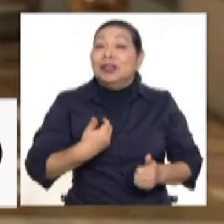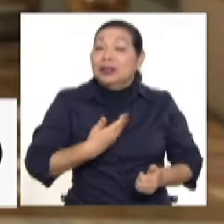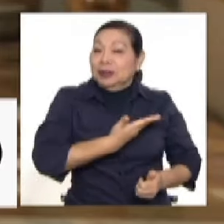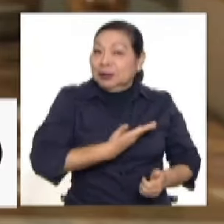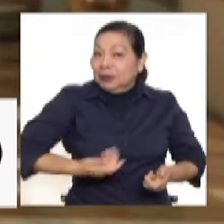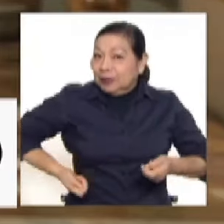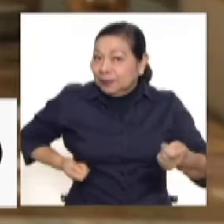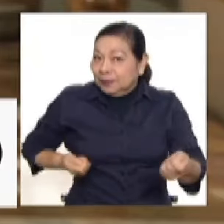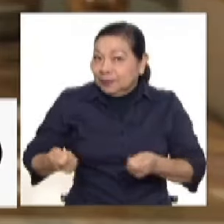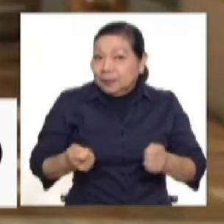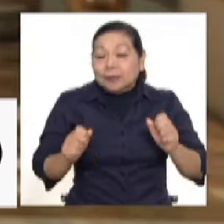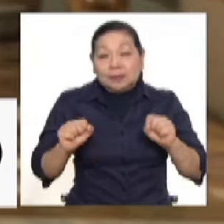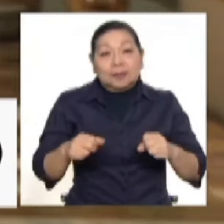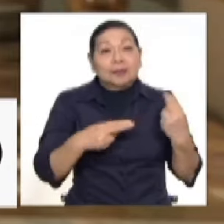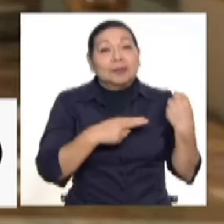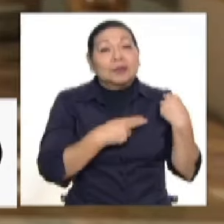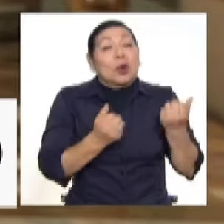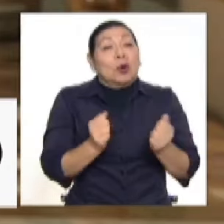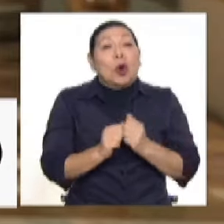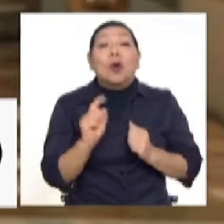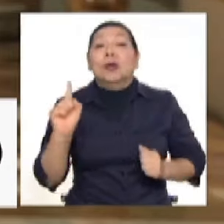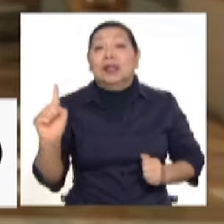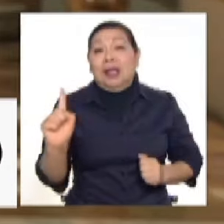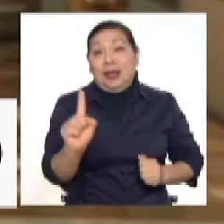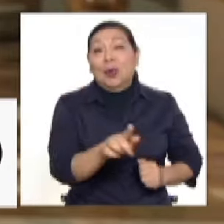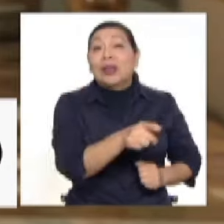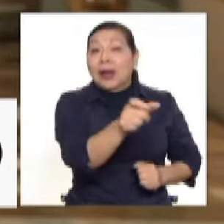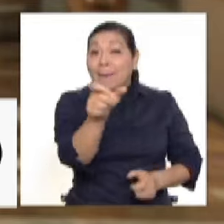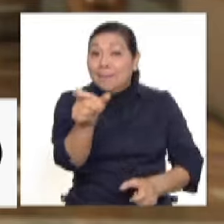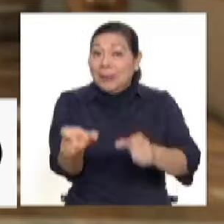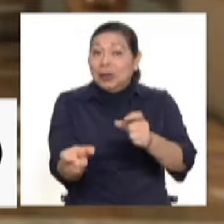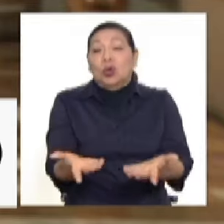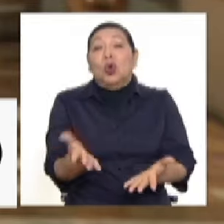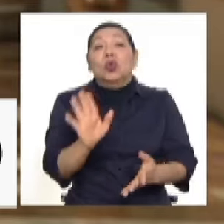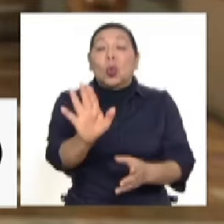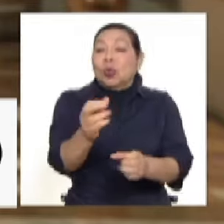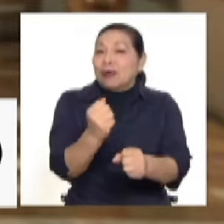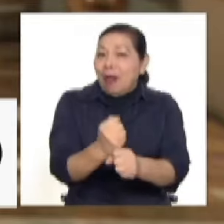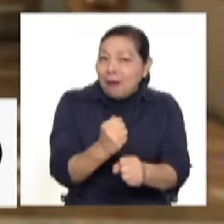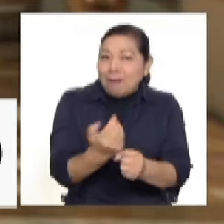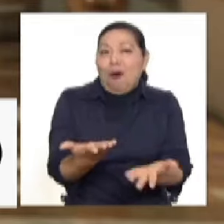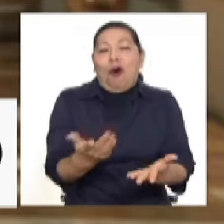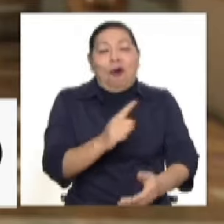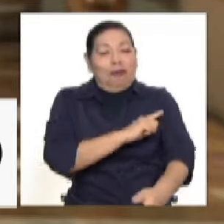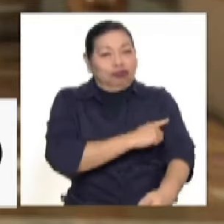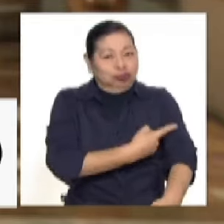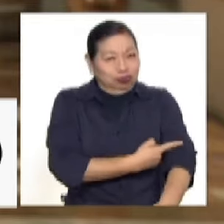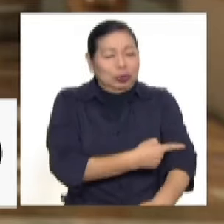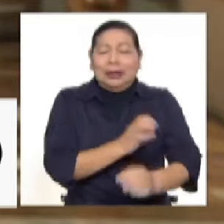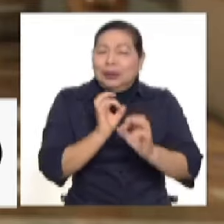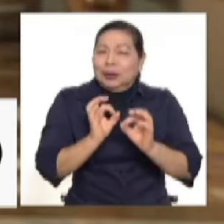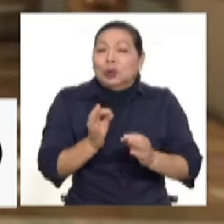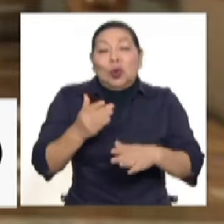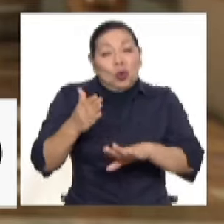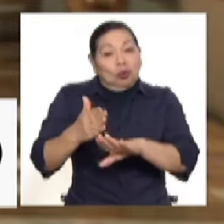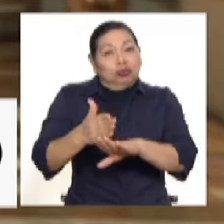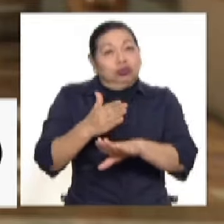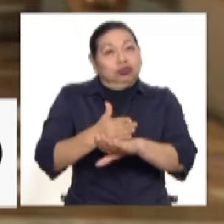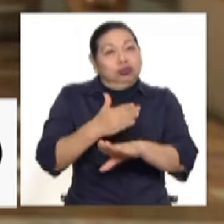gobierno está comprometido con cada uno de ustedes, con su trabajo, con su esfuerzo y con su